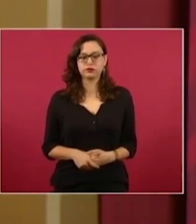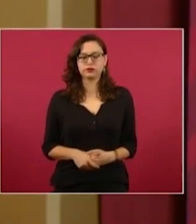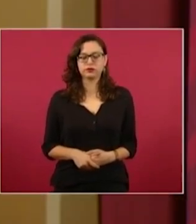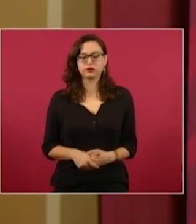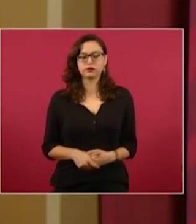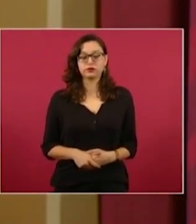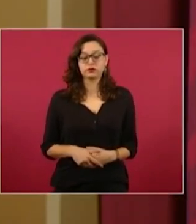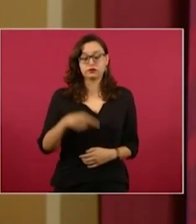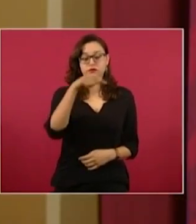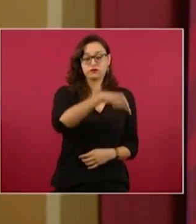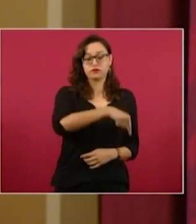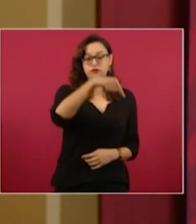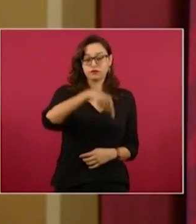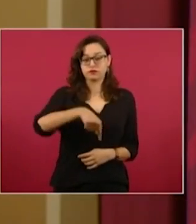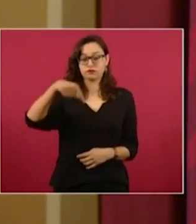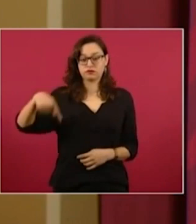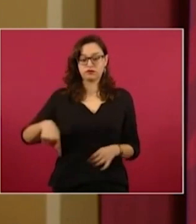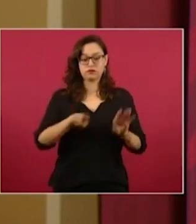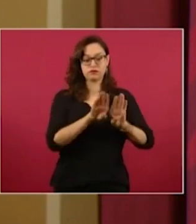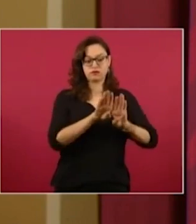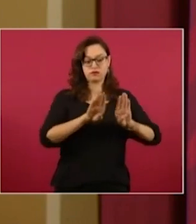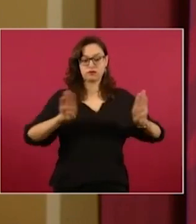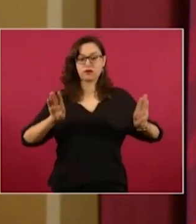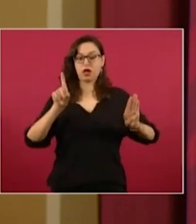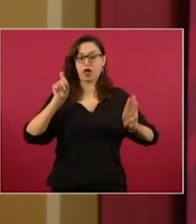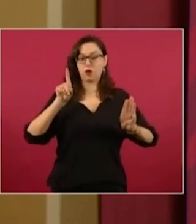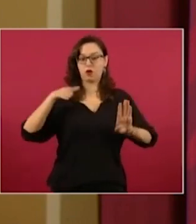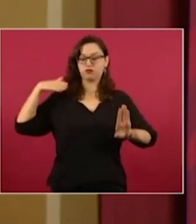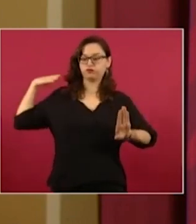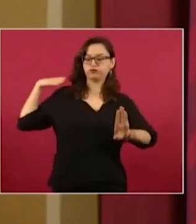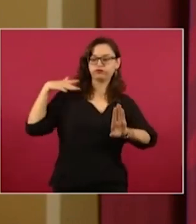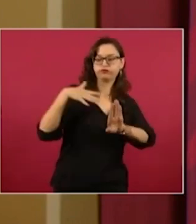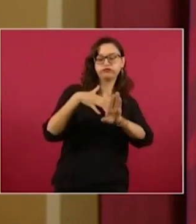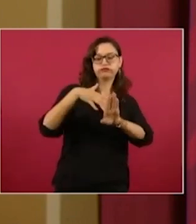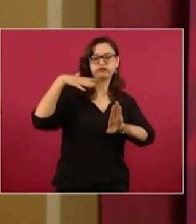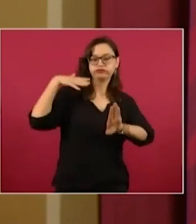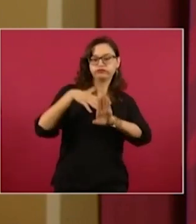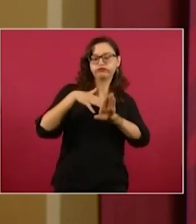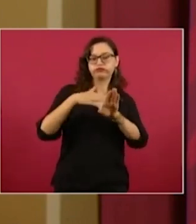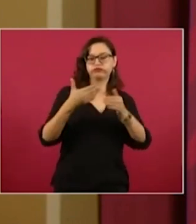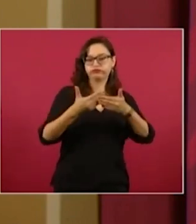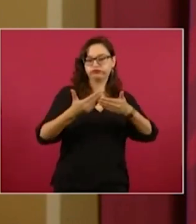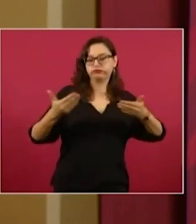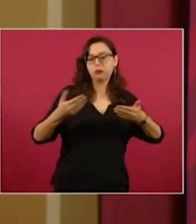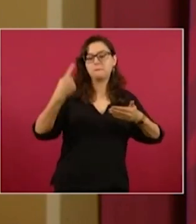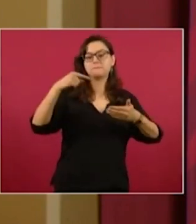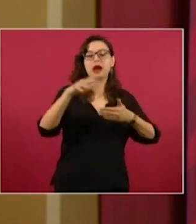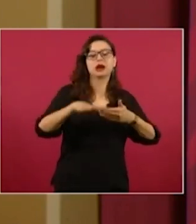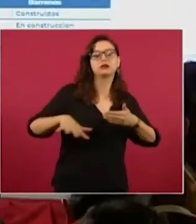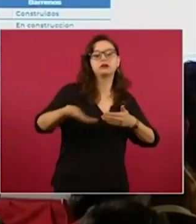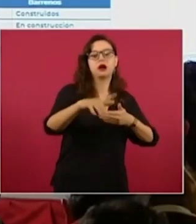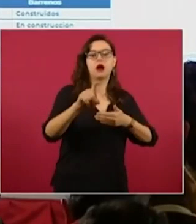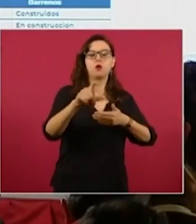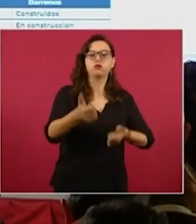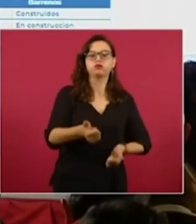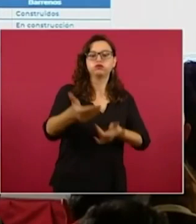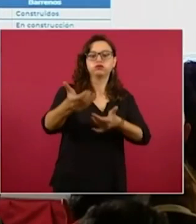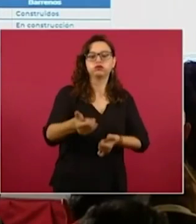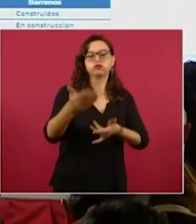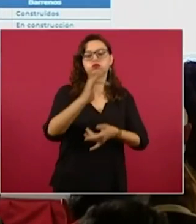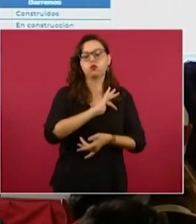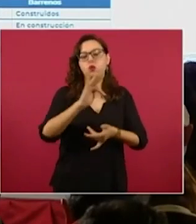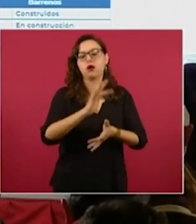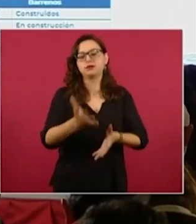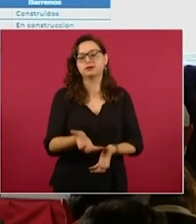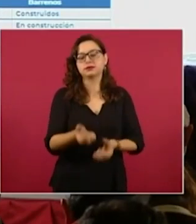y poder efectuar el rescate. También aquí en el gráfico se puede observar los lugares, aquí